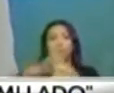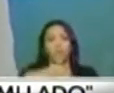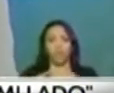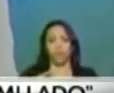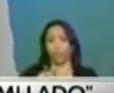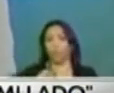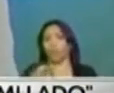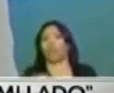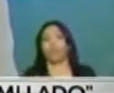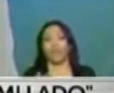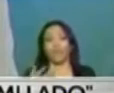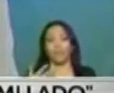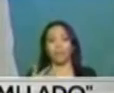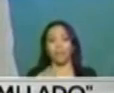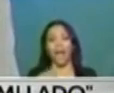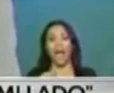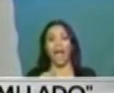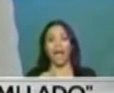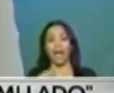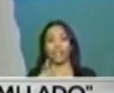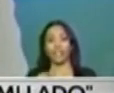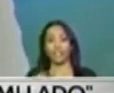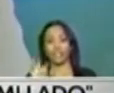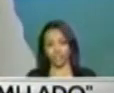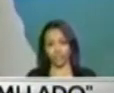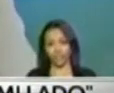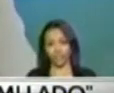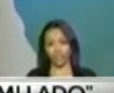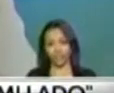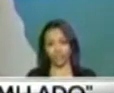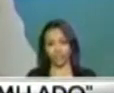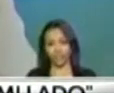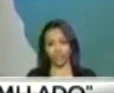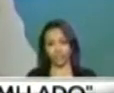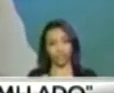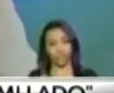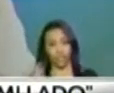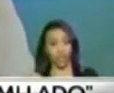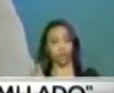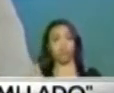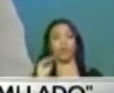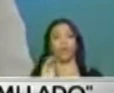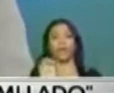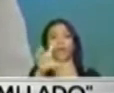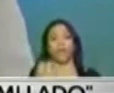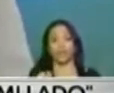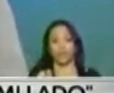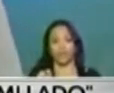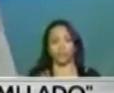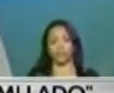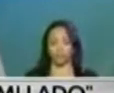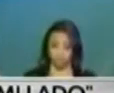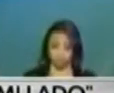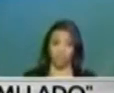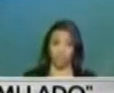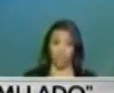fue publicitado con cambios. Mudaron tiempos de verbo. Dice que sacaron de contexto el diálogo. Y yo